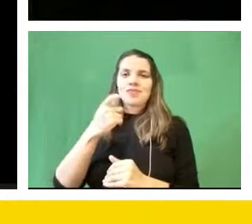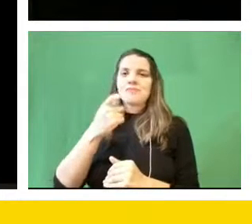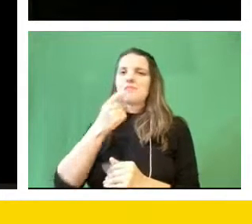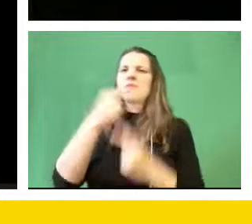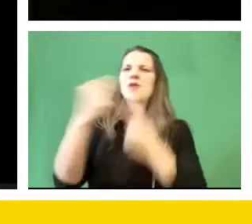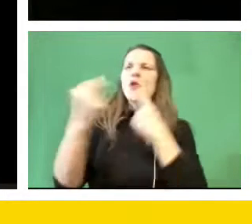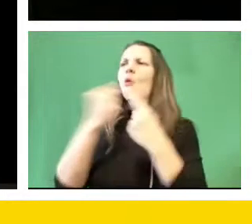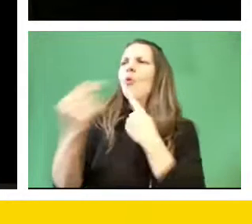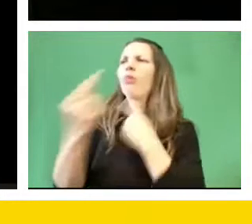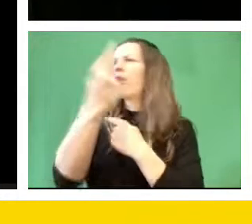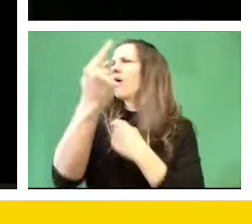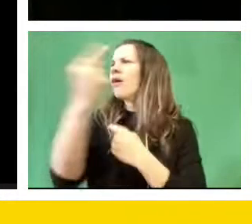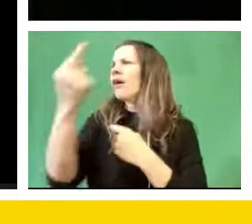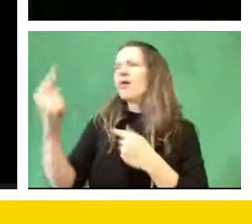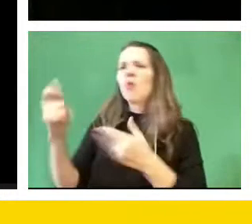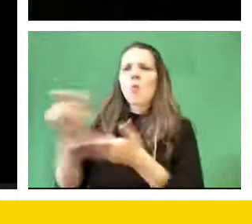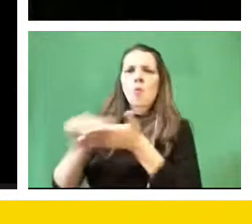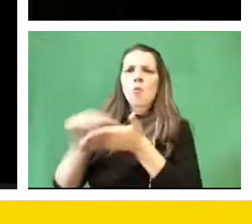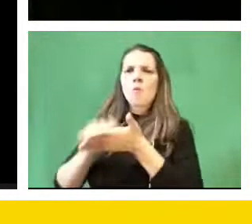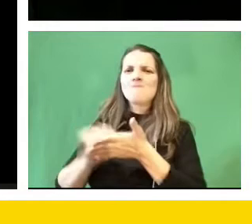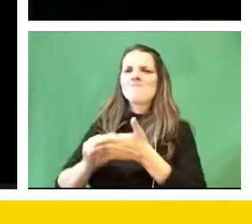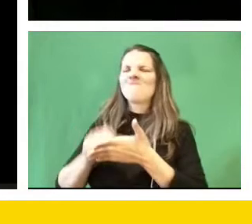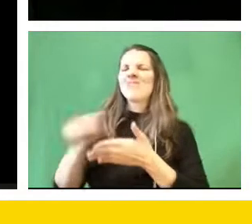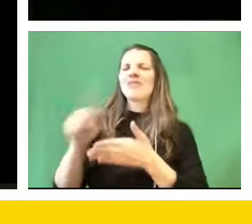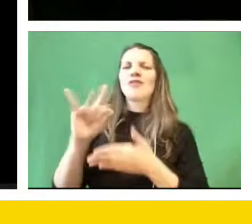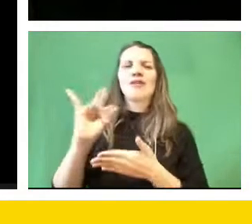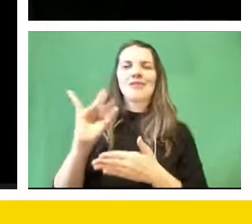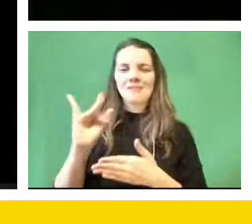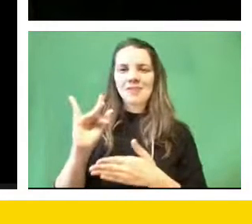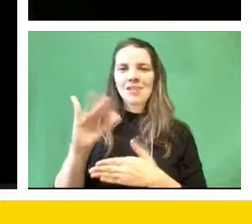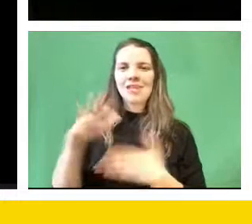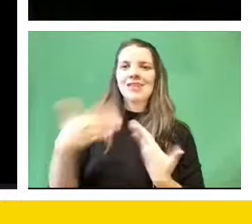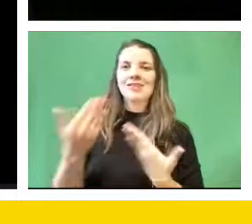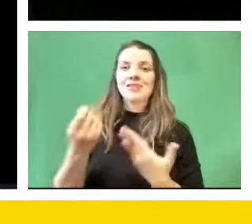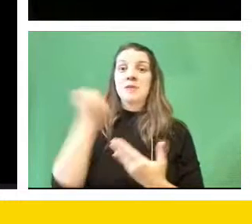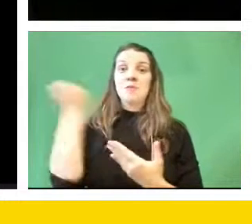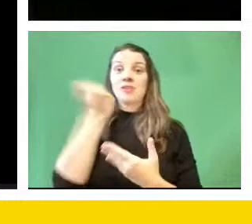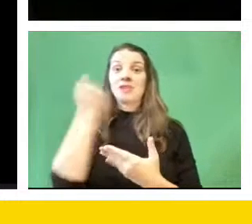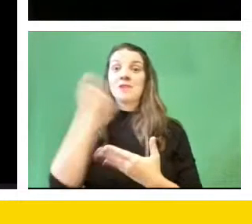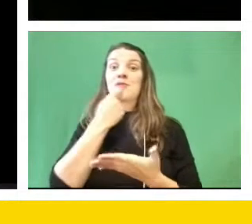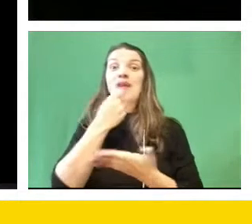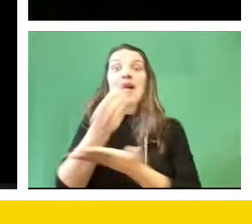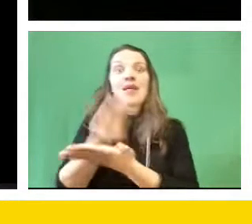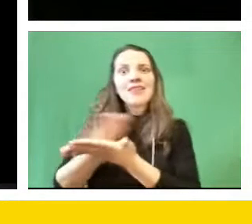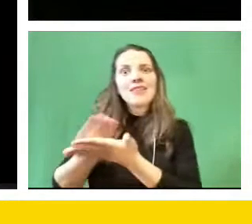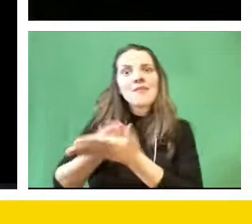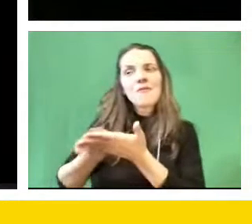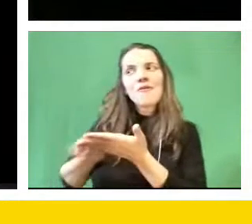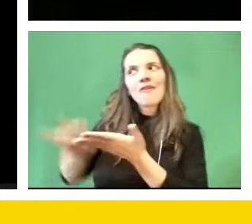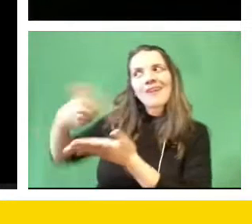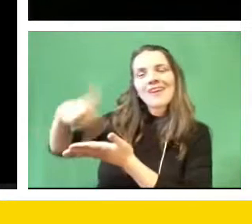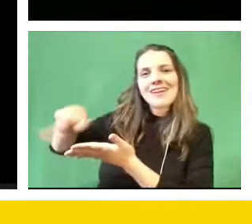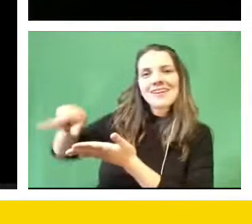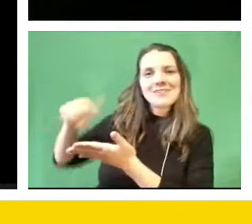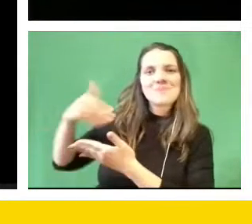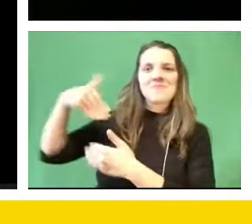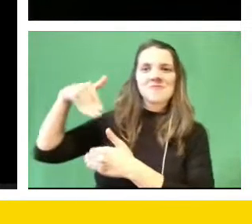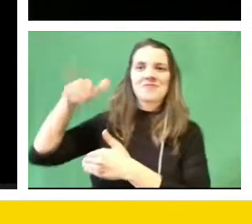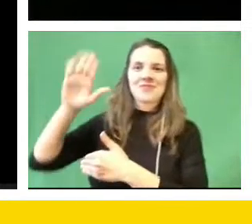ni escrita. El hecho de poner la gente a dibujar, de verdad que es una herramienta bien bonita que les